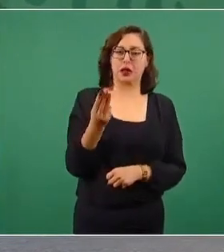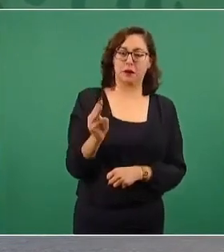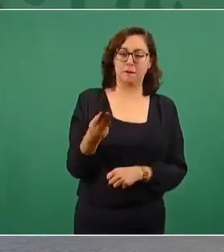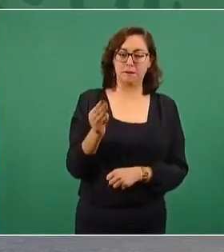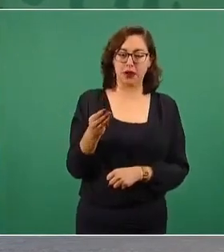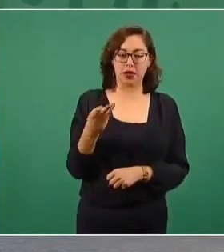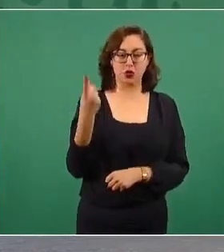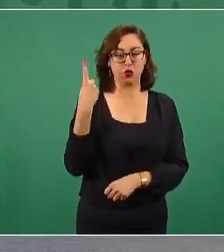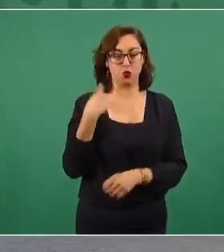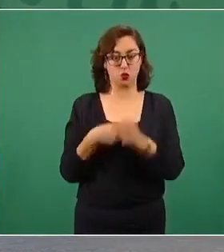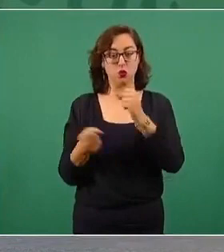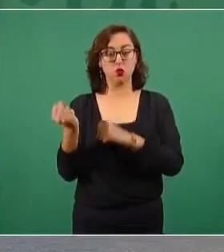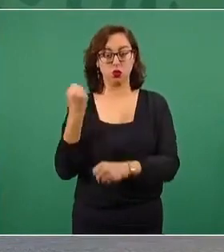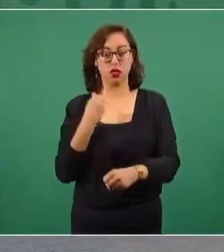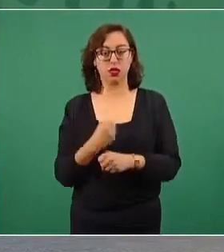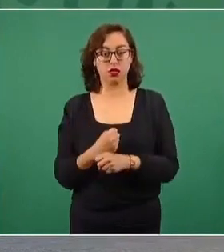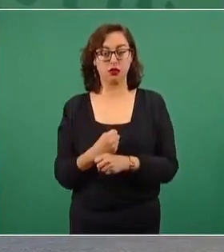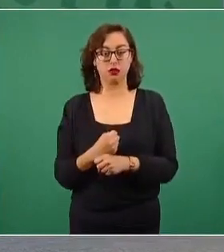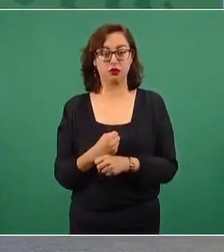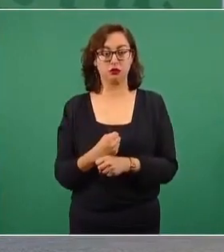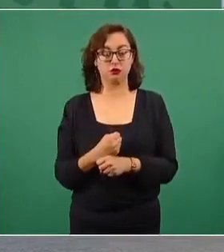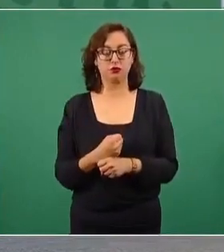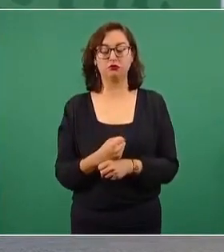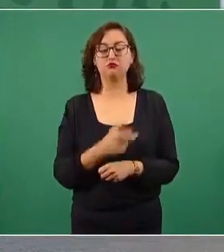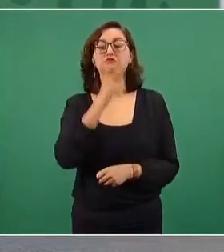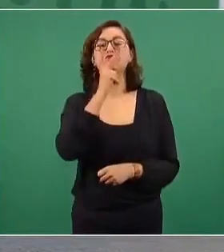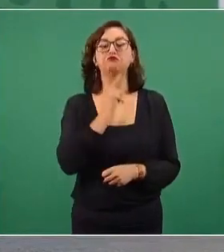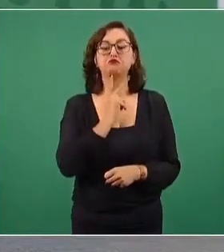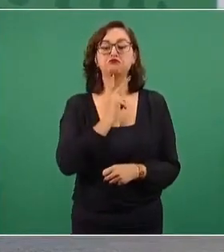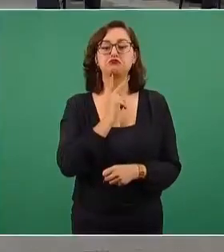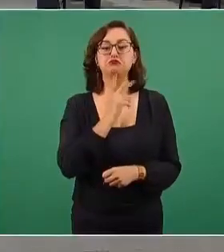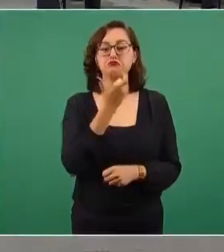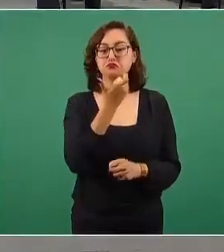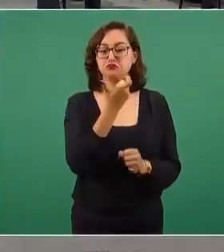del año pasado, se cae el precio.